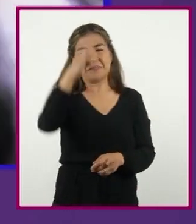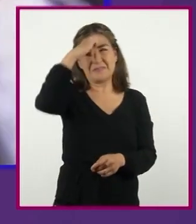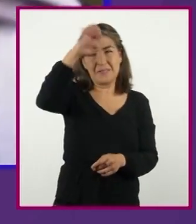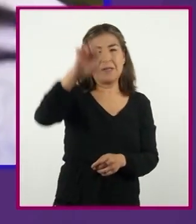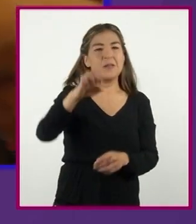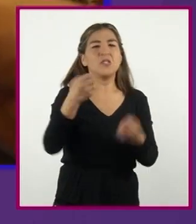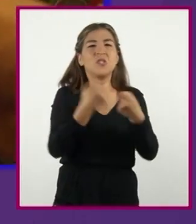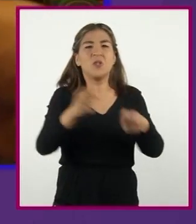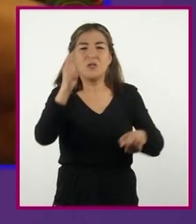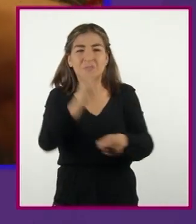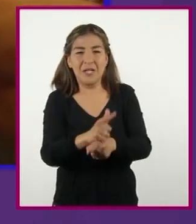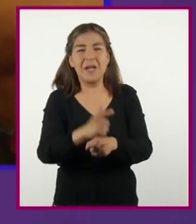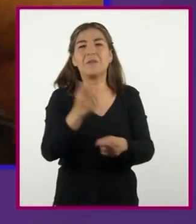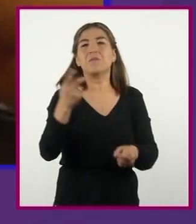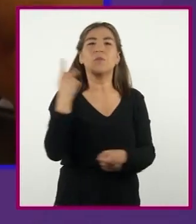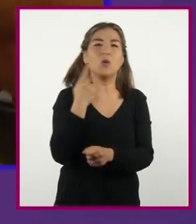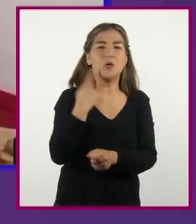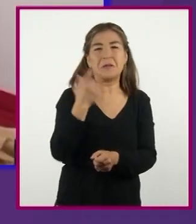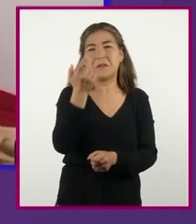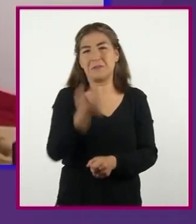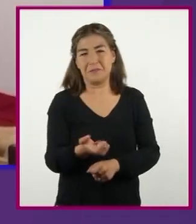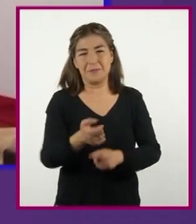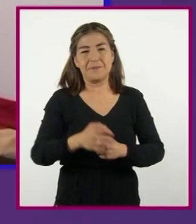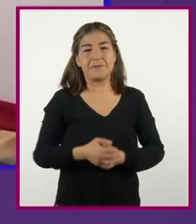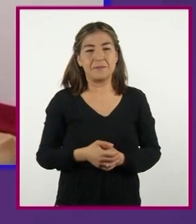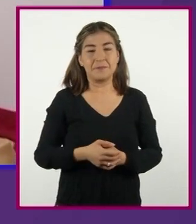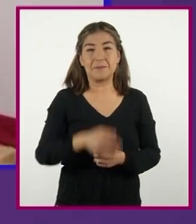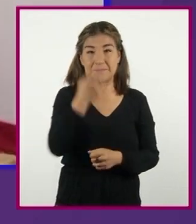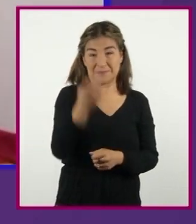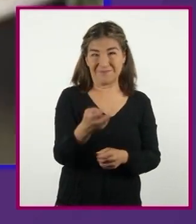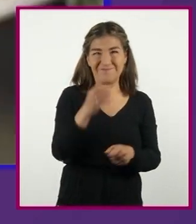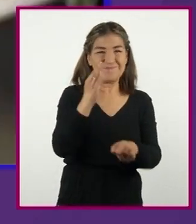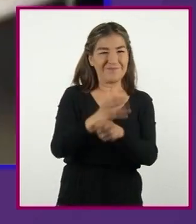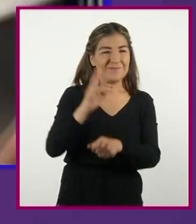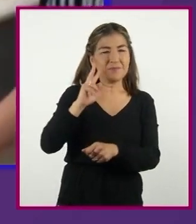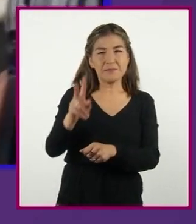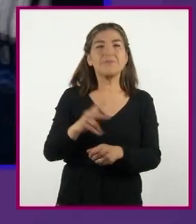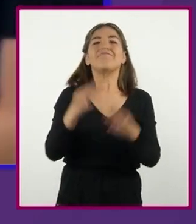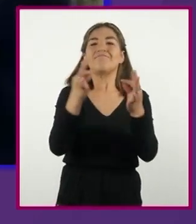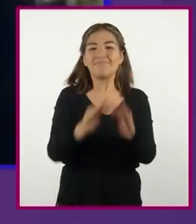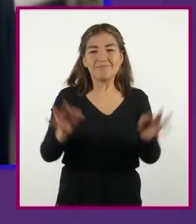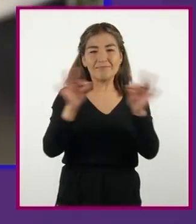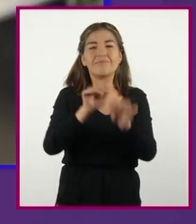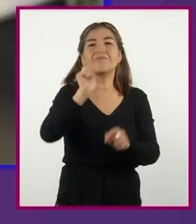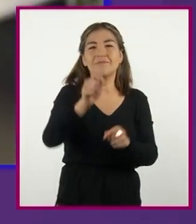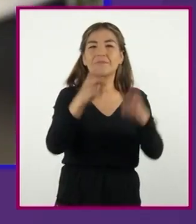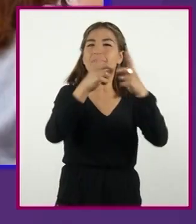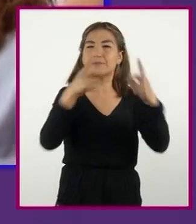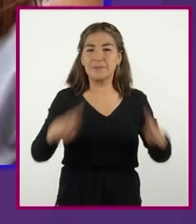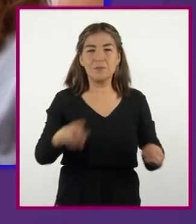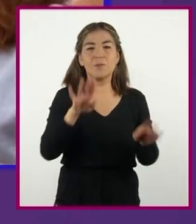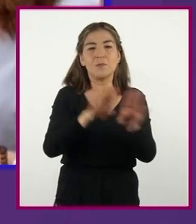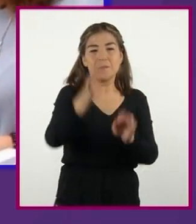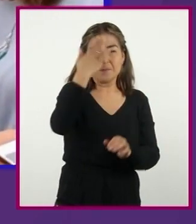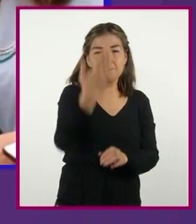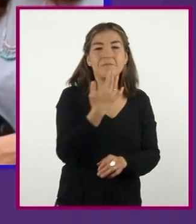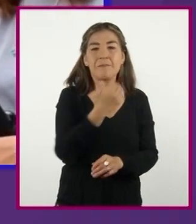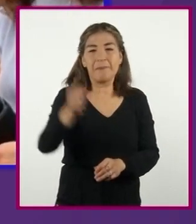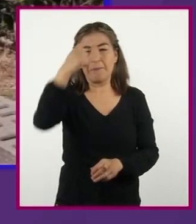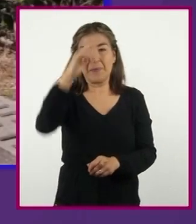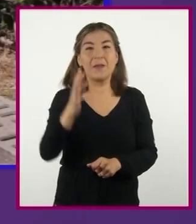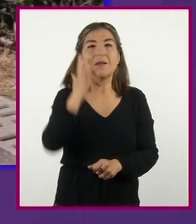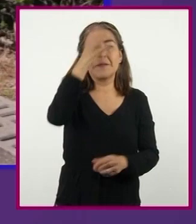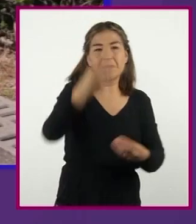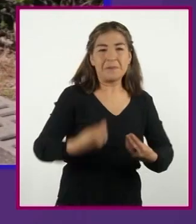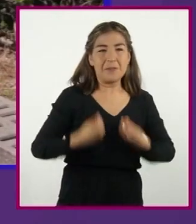sociales, políticos y económicos. Ante este escenario, es importante desarrollar habilidades para la vida